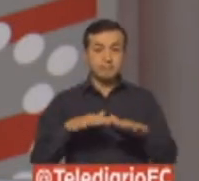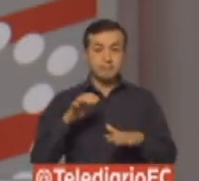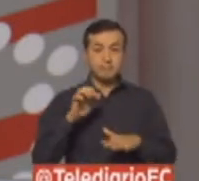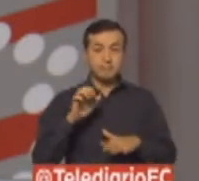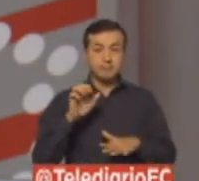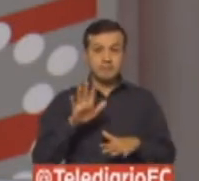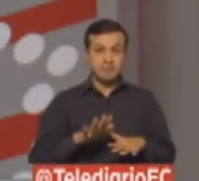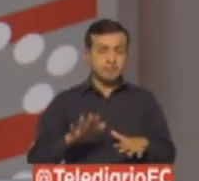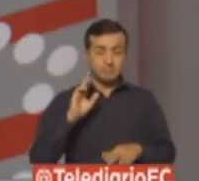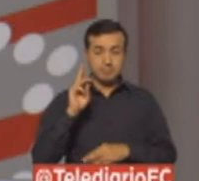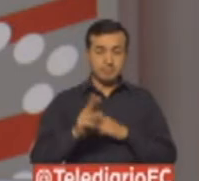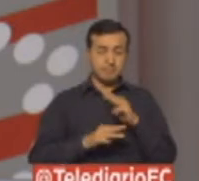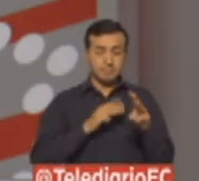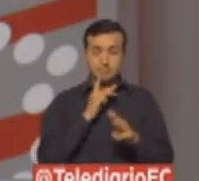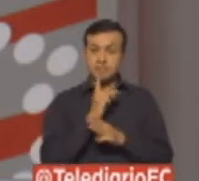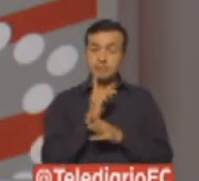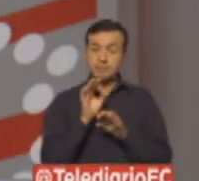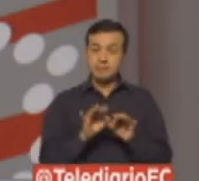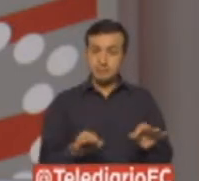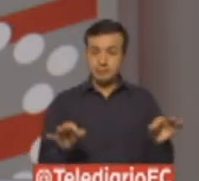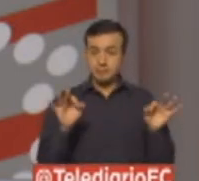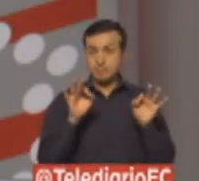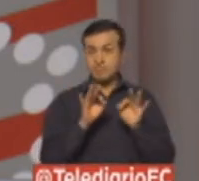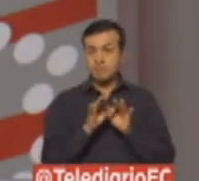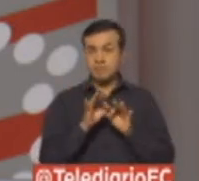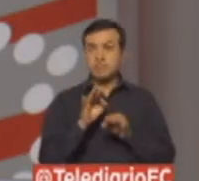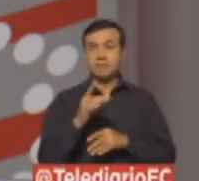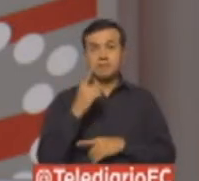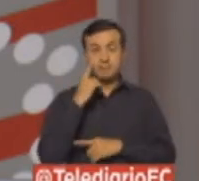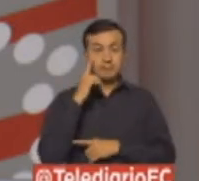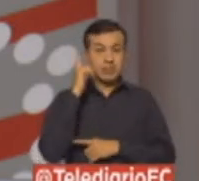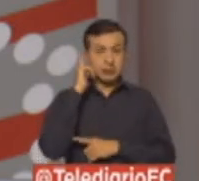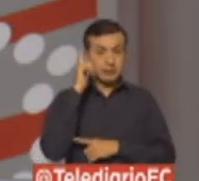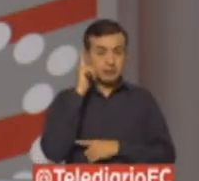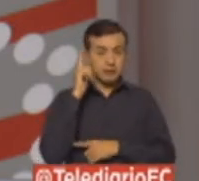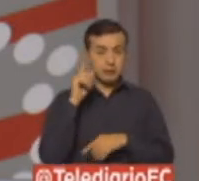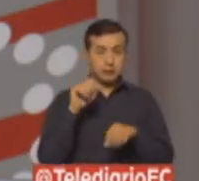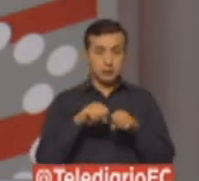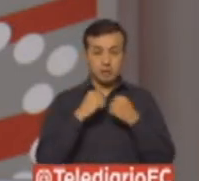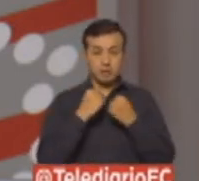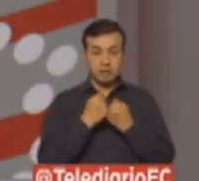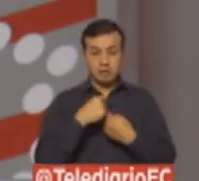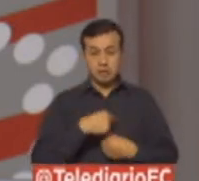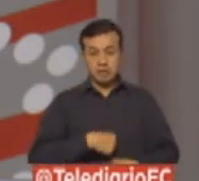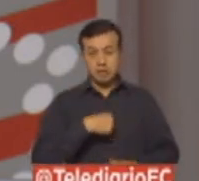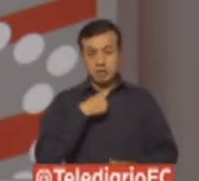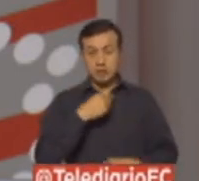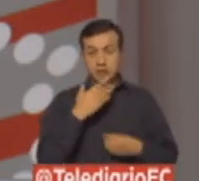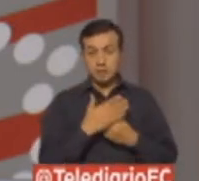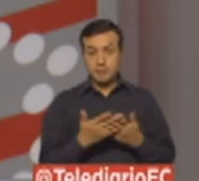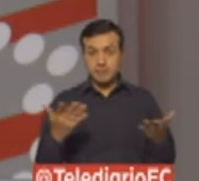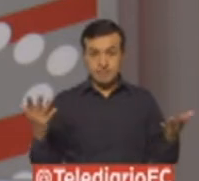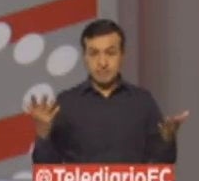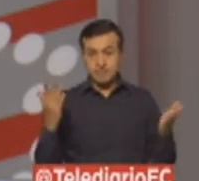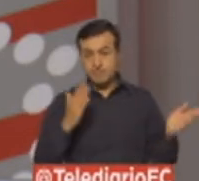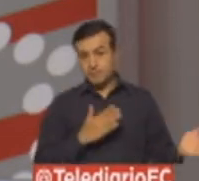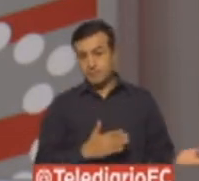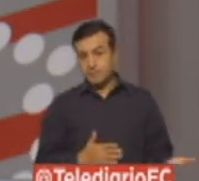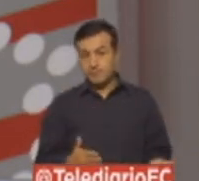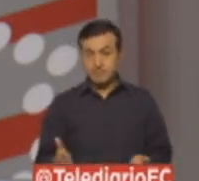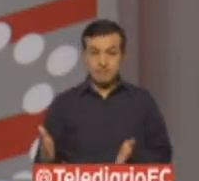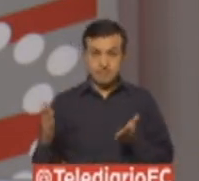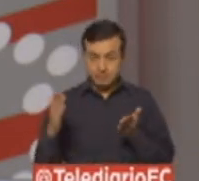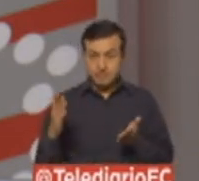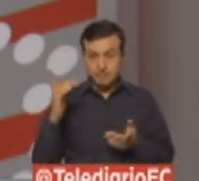que vive el mundo es muy importante blanca acaba de líder desde la sociedad civil en el lanzamiento que